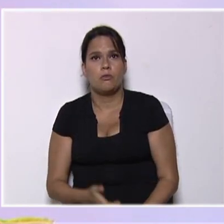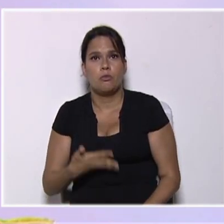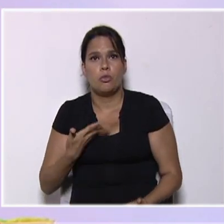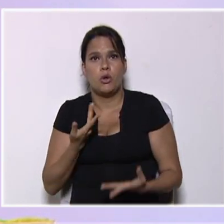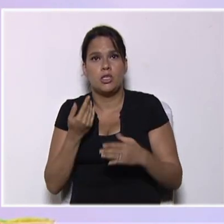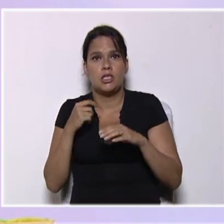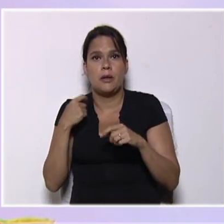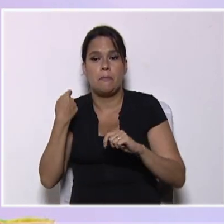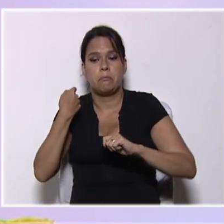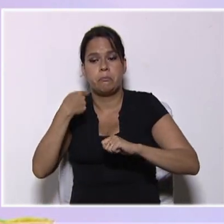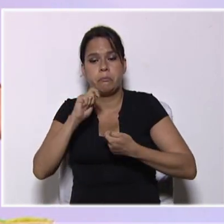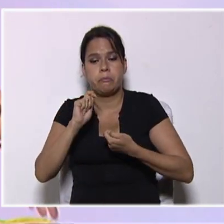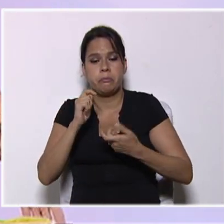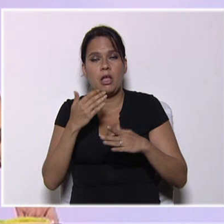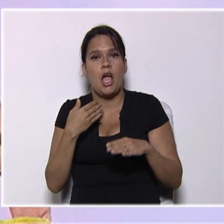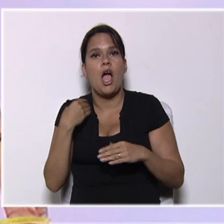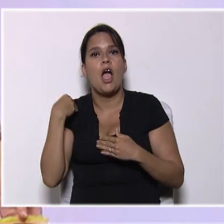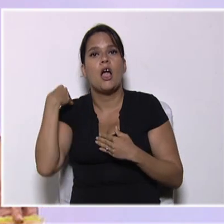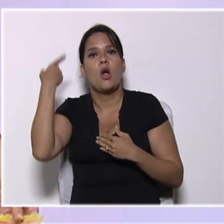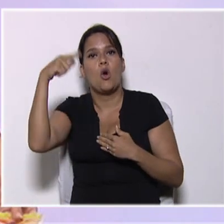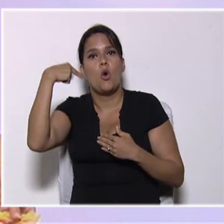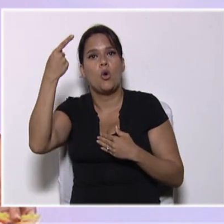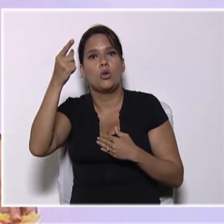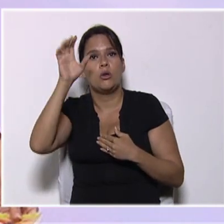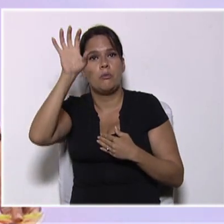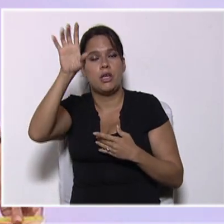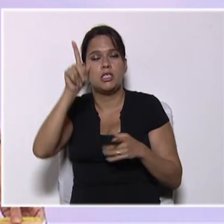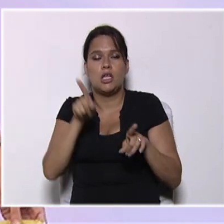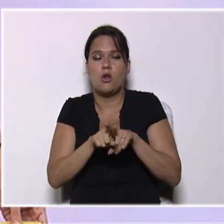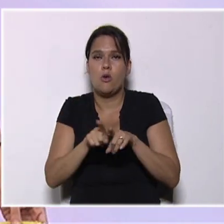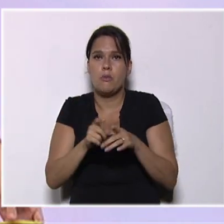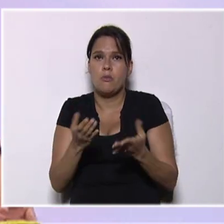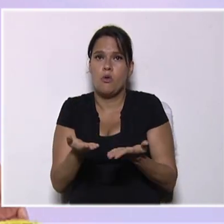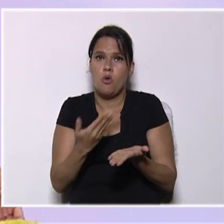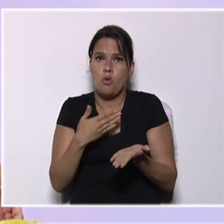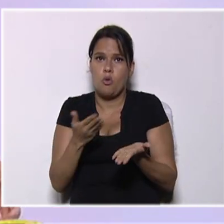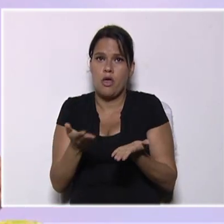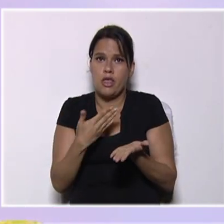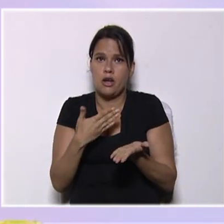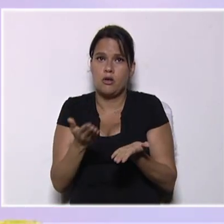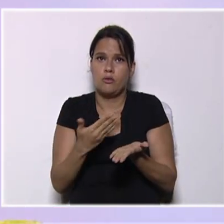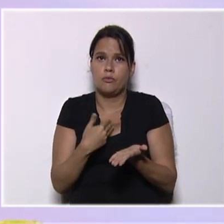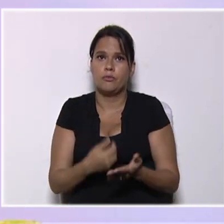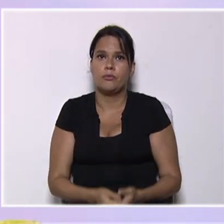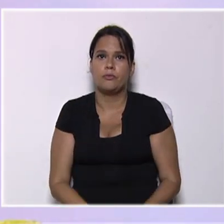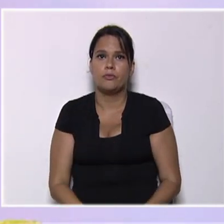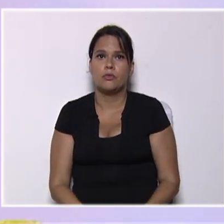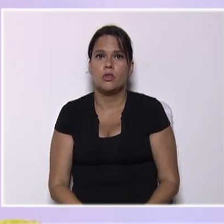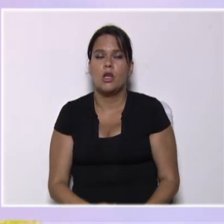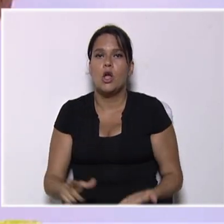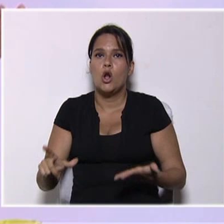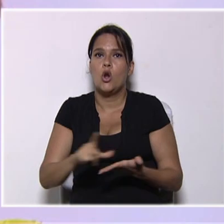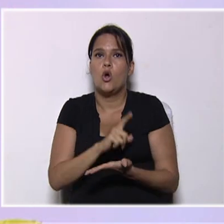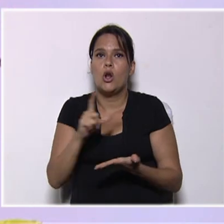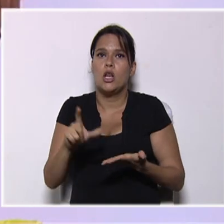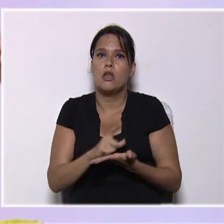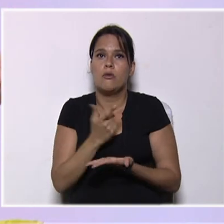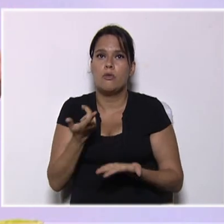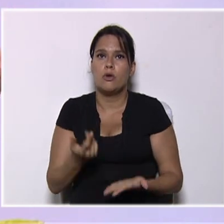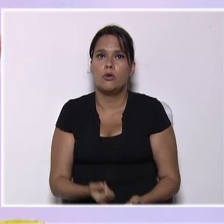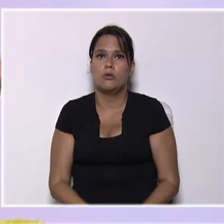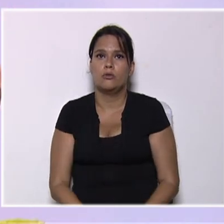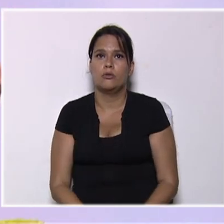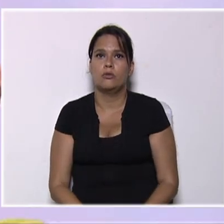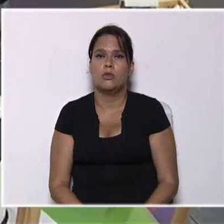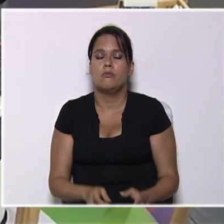exportadas. Exactamente. Los mismos cuadernos, bien, cartoneros, los libros e incluso en su